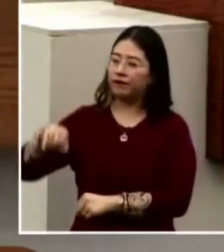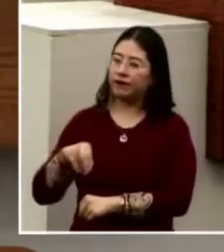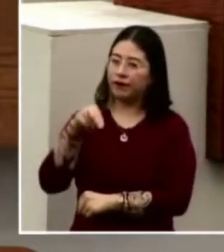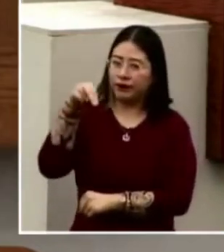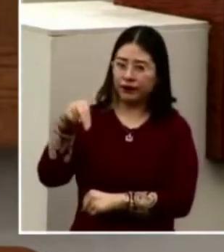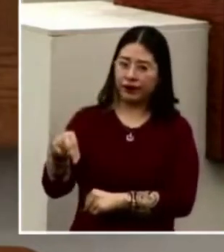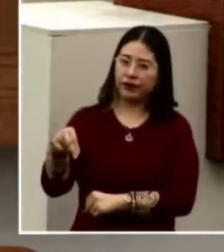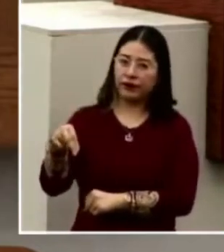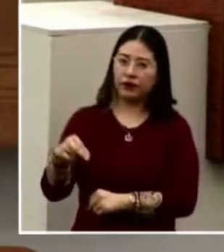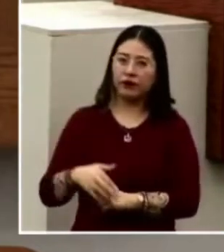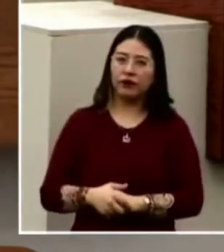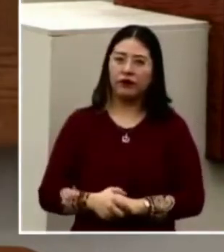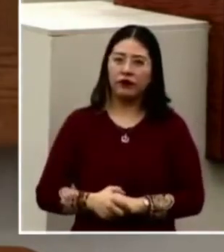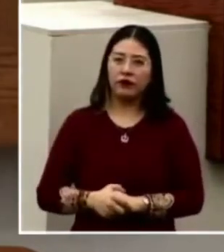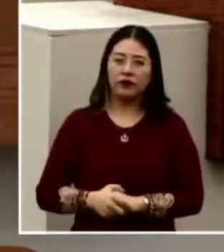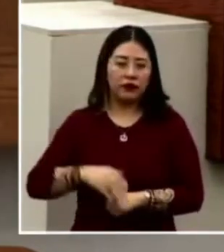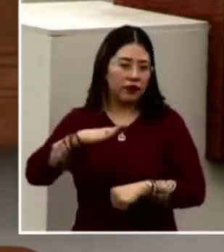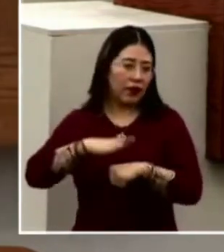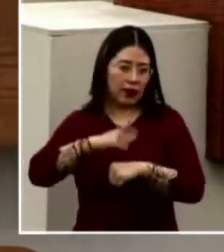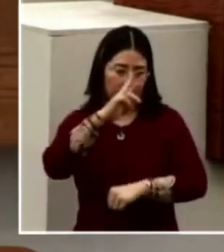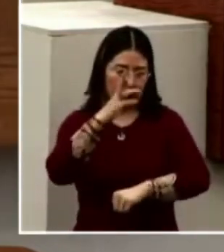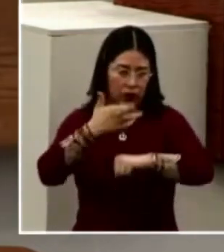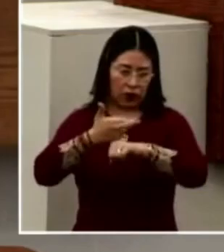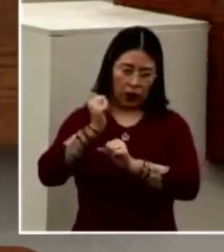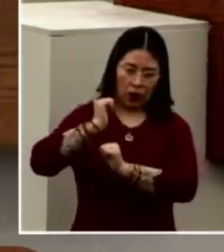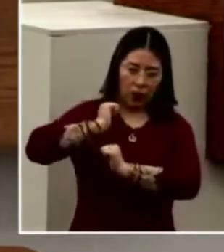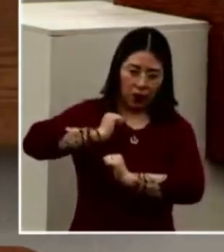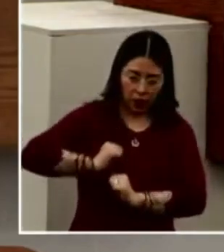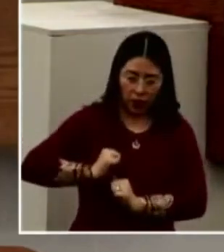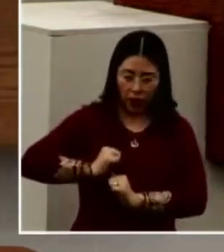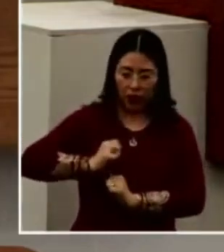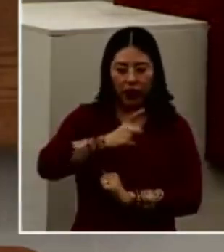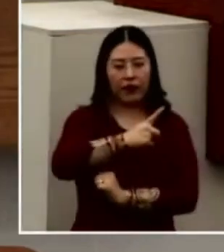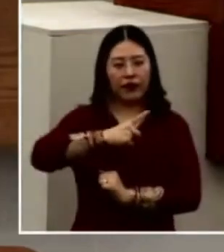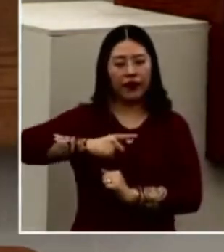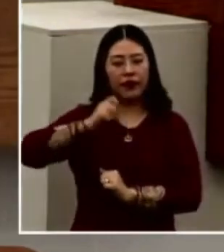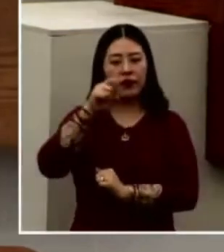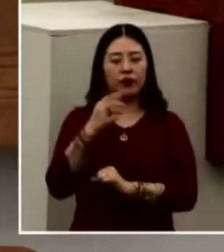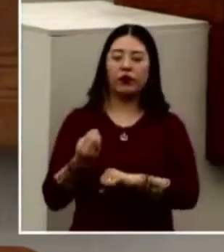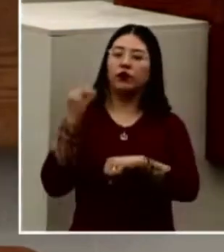la Nación, que es el máximo tribunal de la Nación, pues había ya